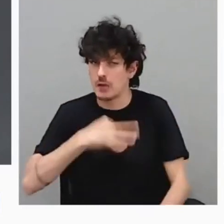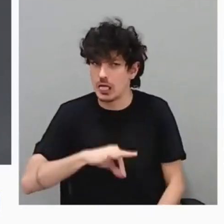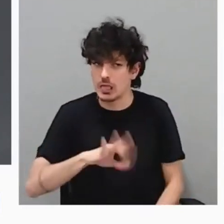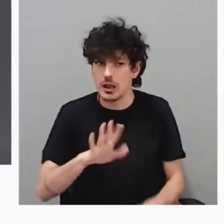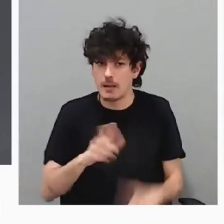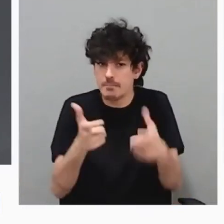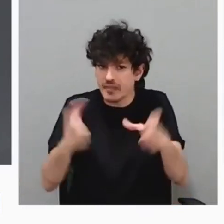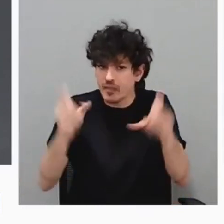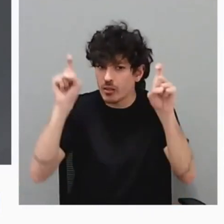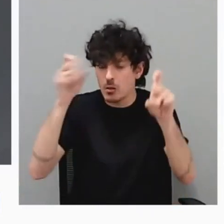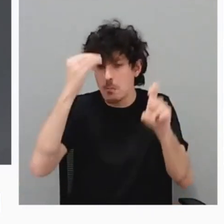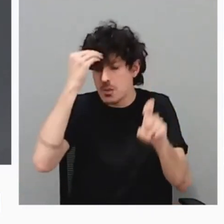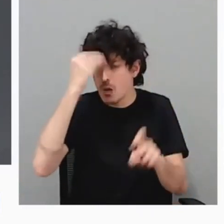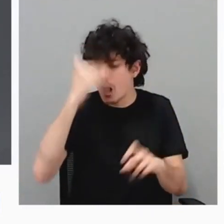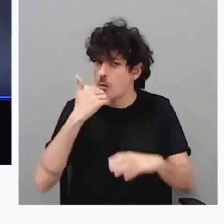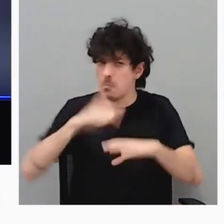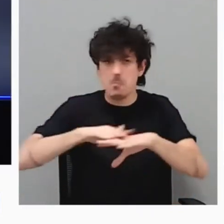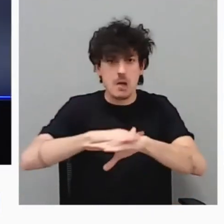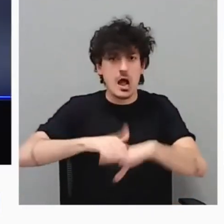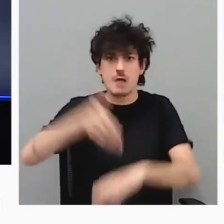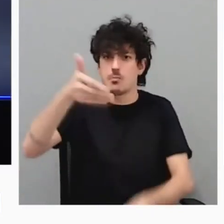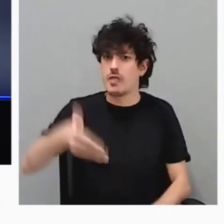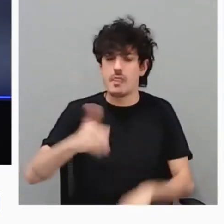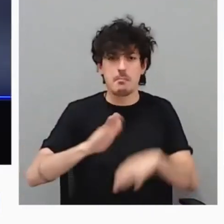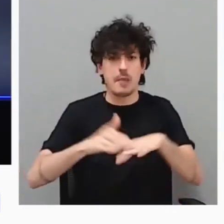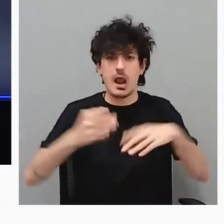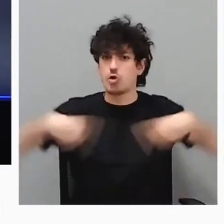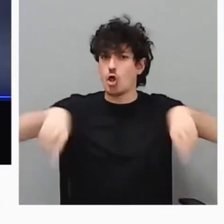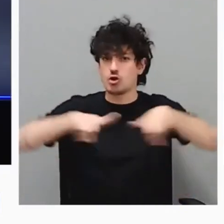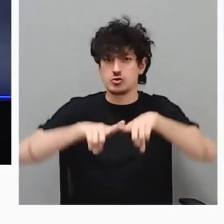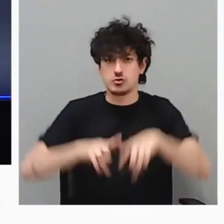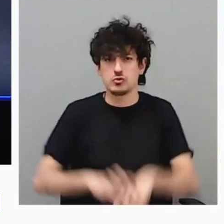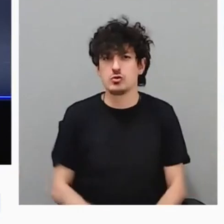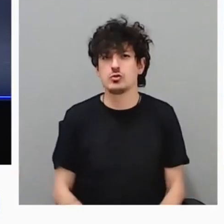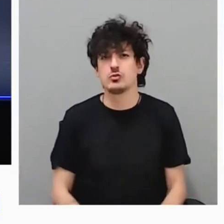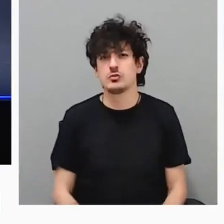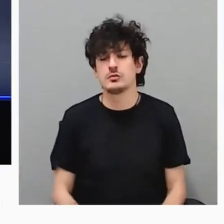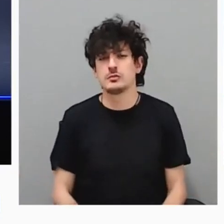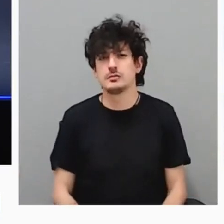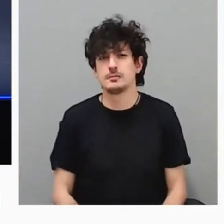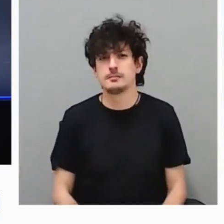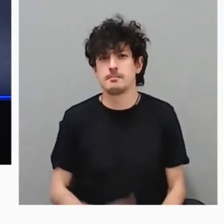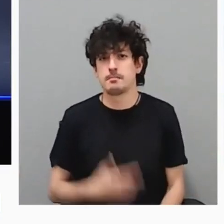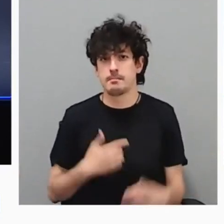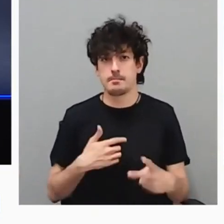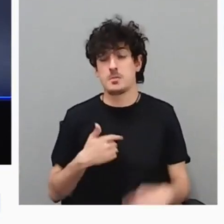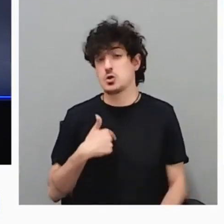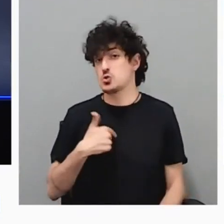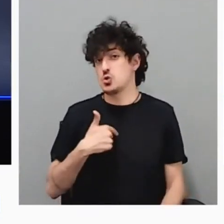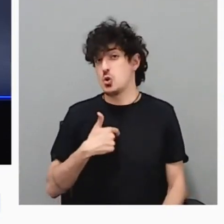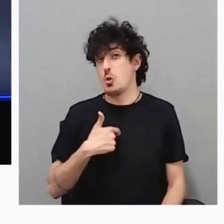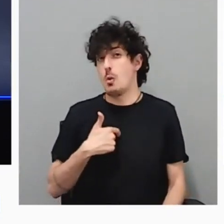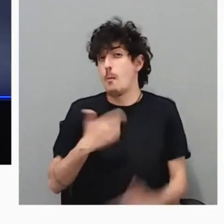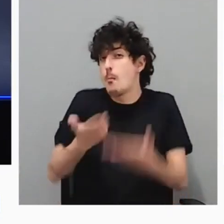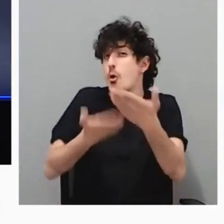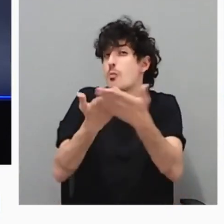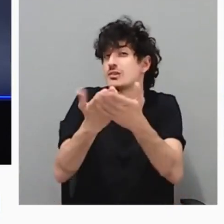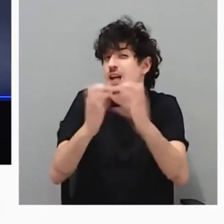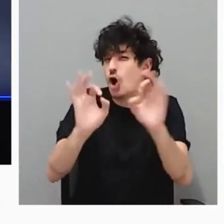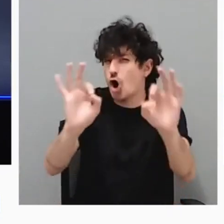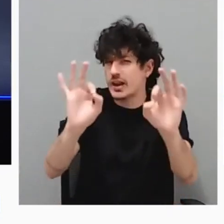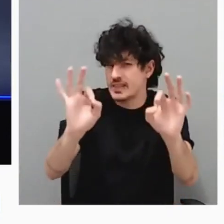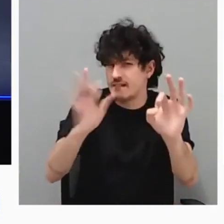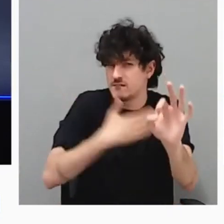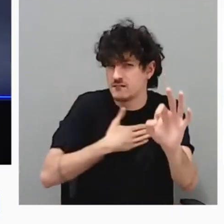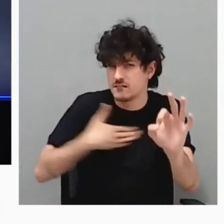que es fundamental para todos. Muchas gracias. Yo voy a intentar dar propuestas concretas. Todos los que estáis aquí, que